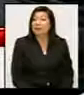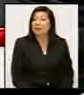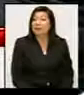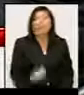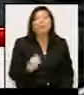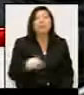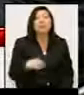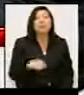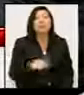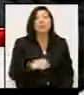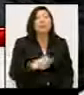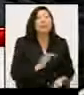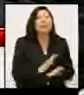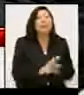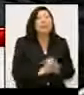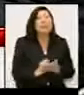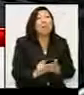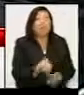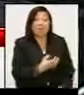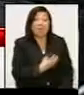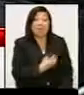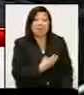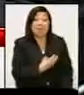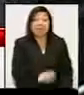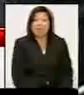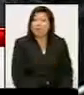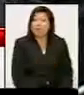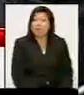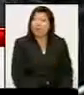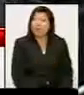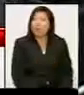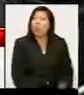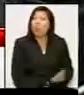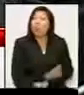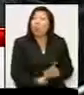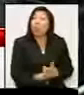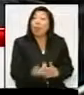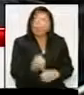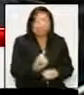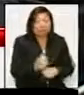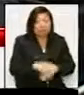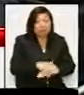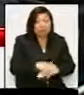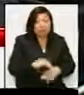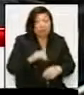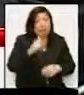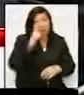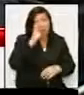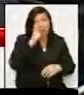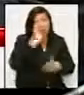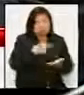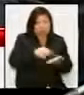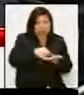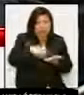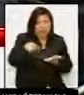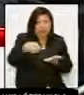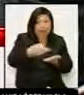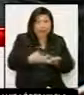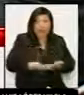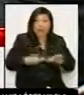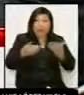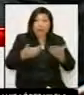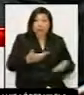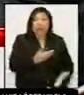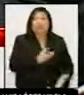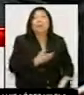Nosotros en el mes de mayo entramos a la Cámara en esta nueva gestión y en el mes de junio enviamos una misiva al presidente de